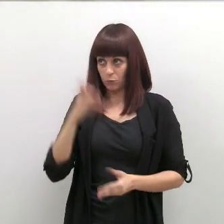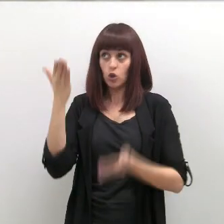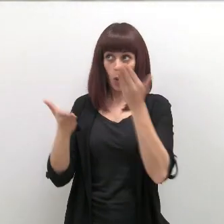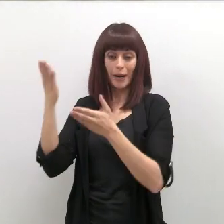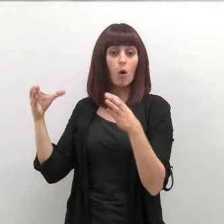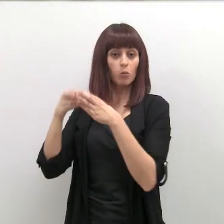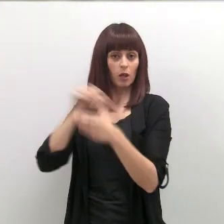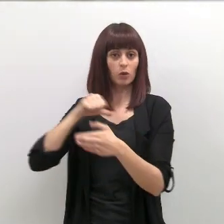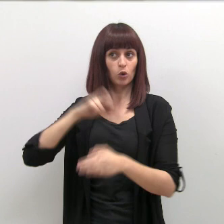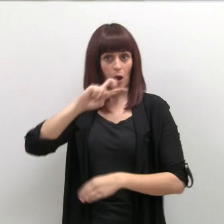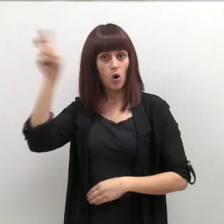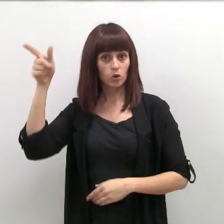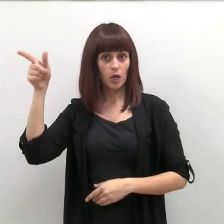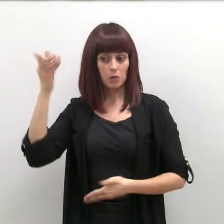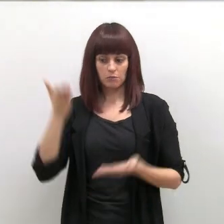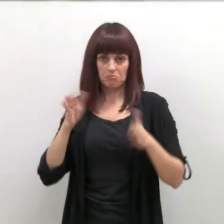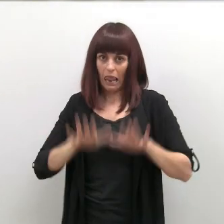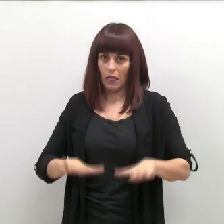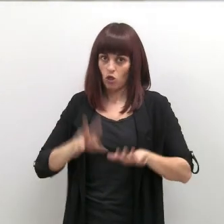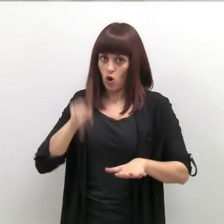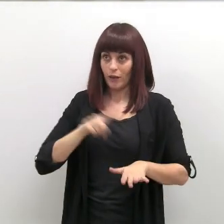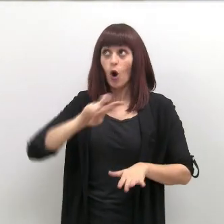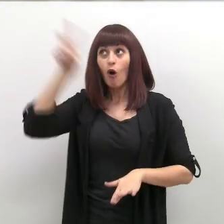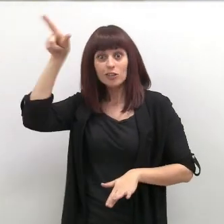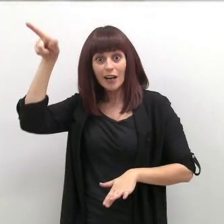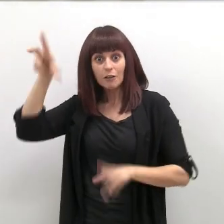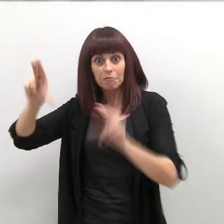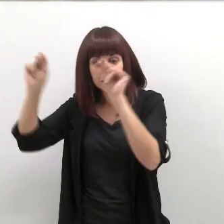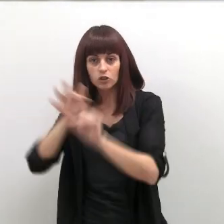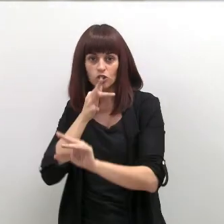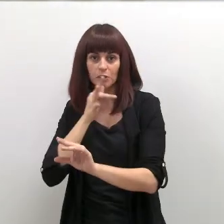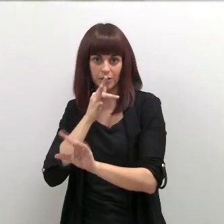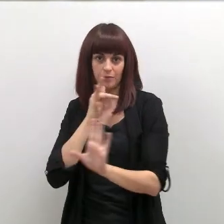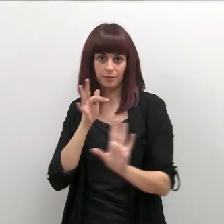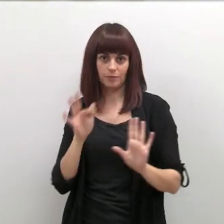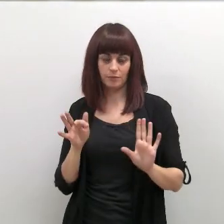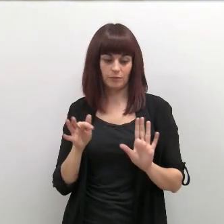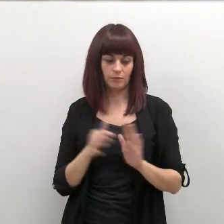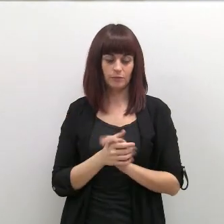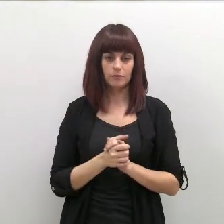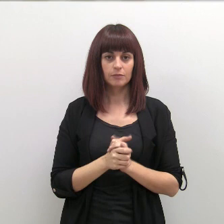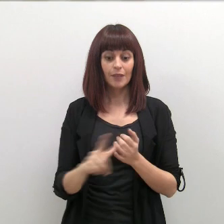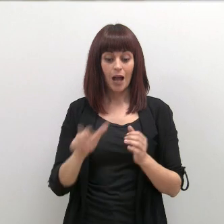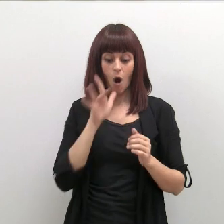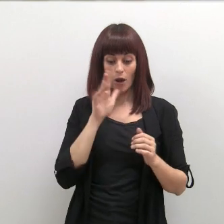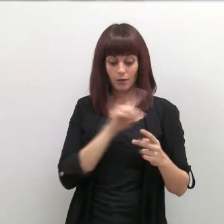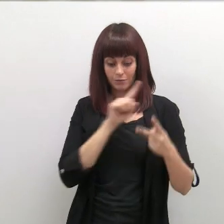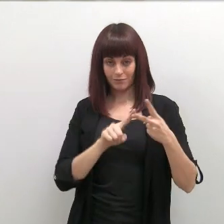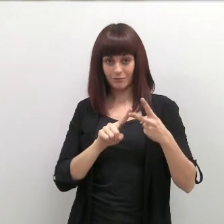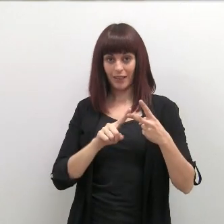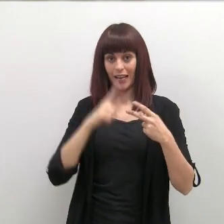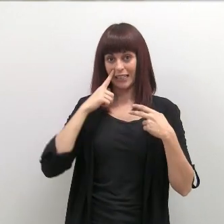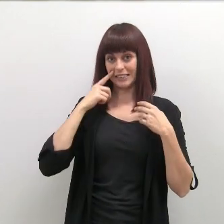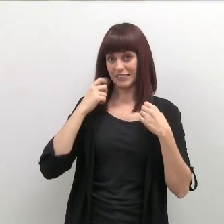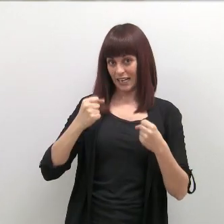comunidades autónomas que probablemente no hayan acabado todavía eso, y el comienzo en sanitarios 10 días después